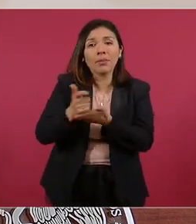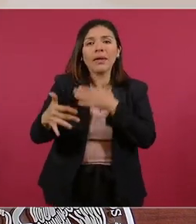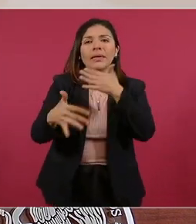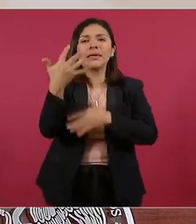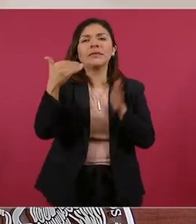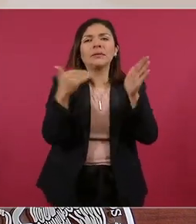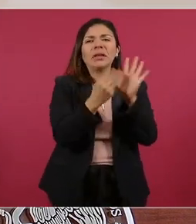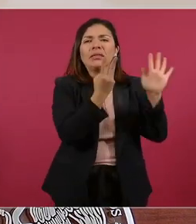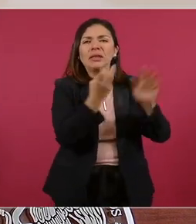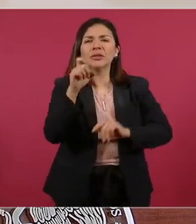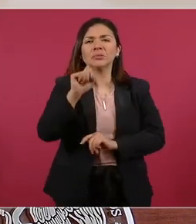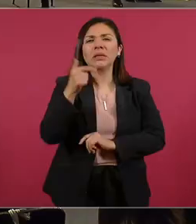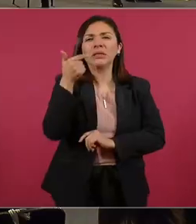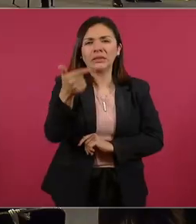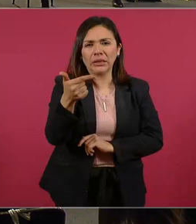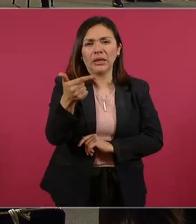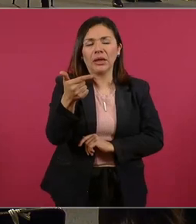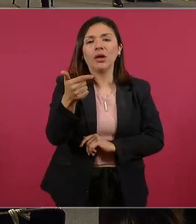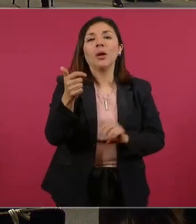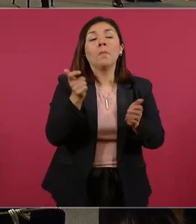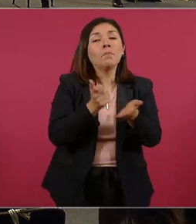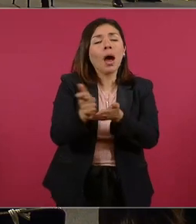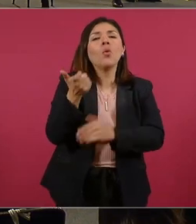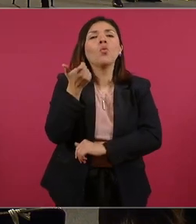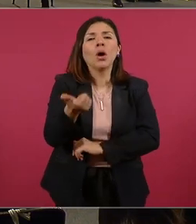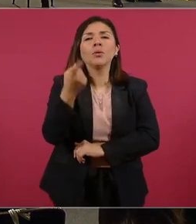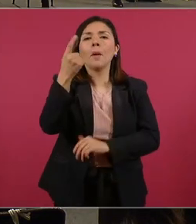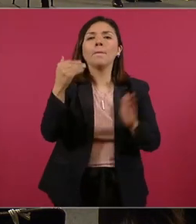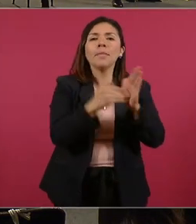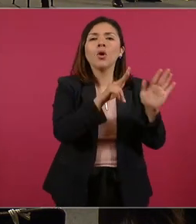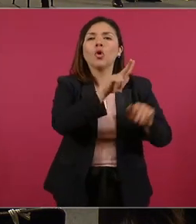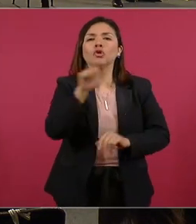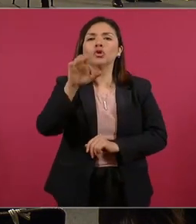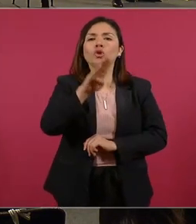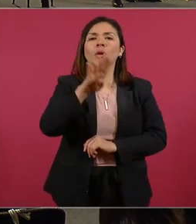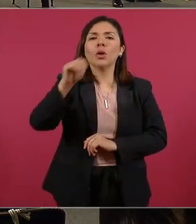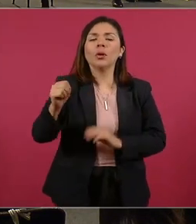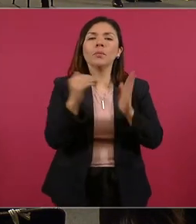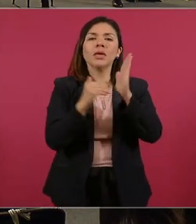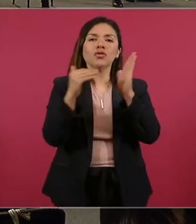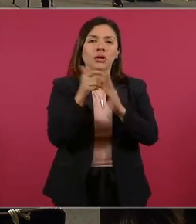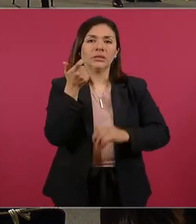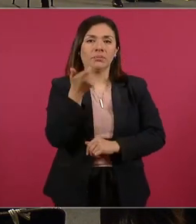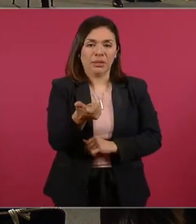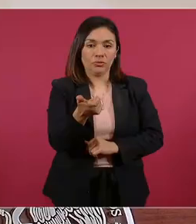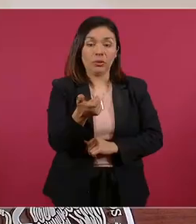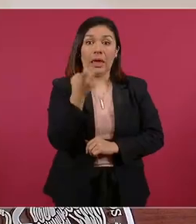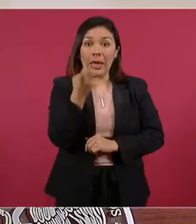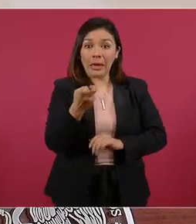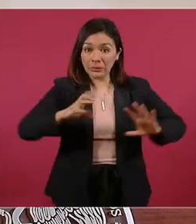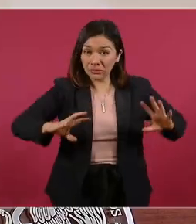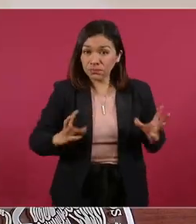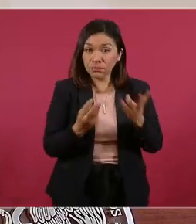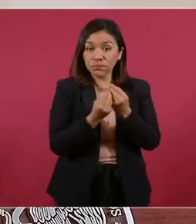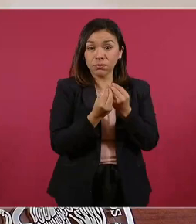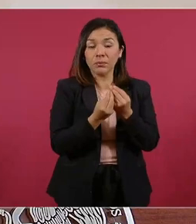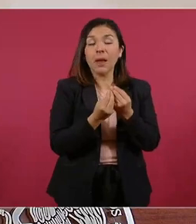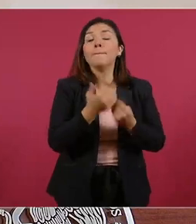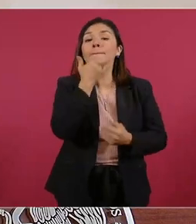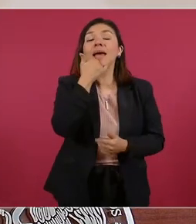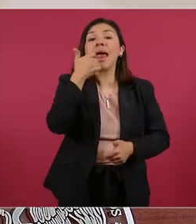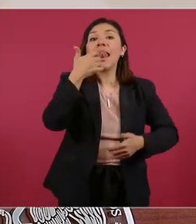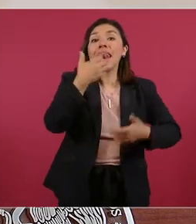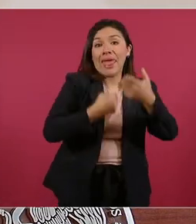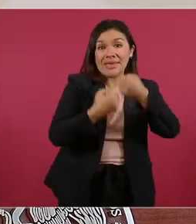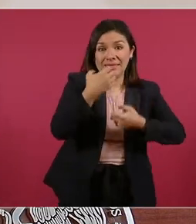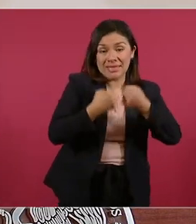15.327 con un pago de 1.899 millones de pesos. En suma, bueno, leche,